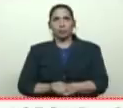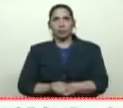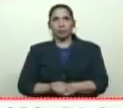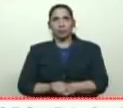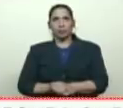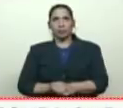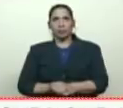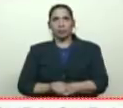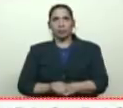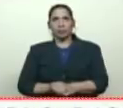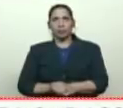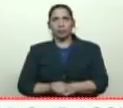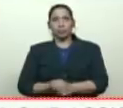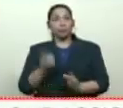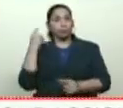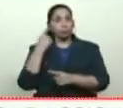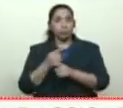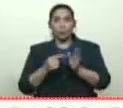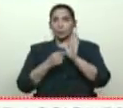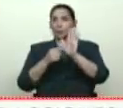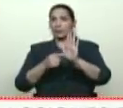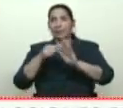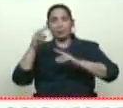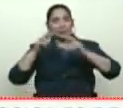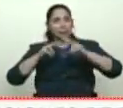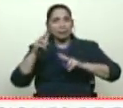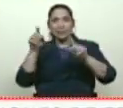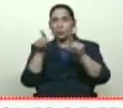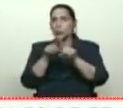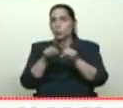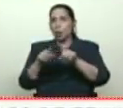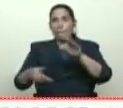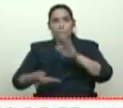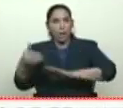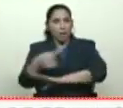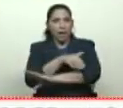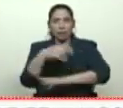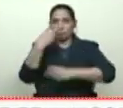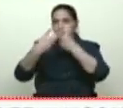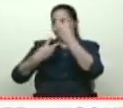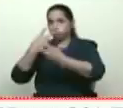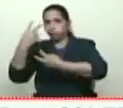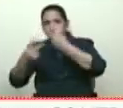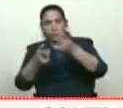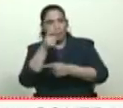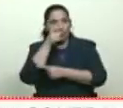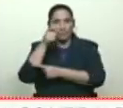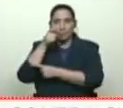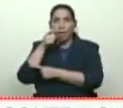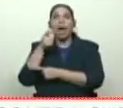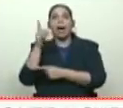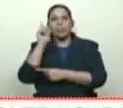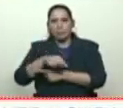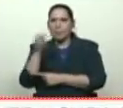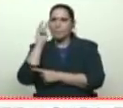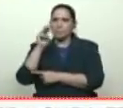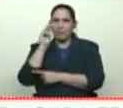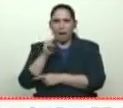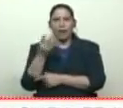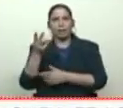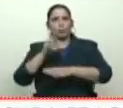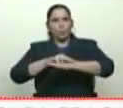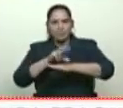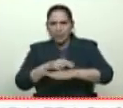hemos estudiado, estamos presentando examen. Tenemos que salir para la calle con capacidad de respuesta, a poner a los maestros, a poner